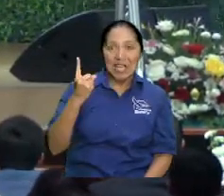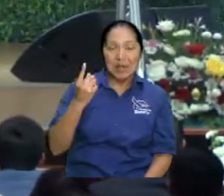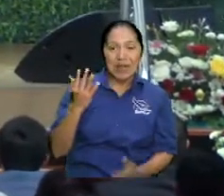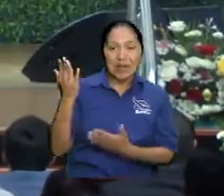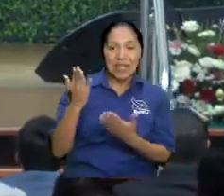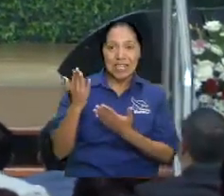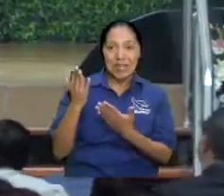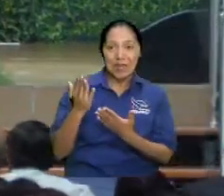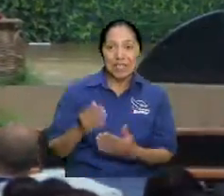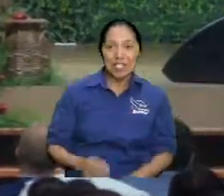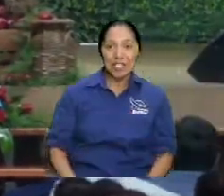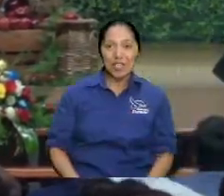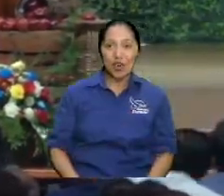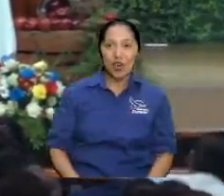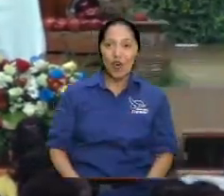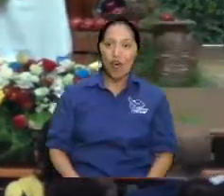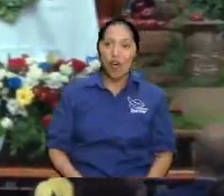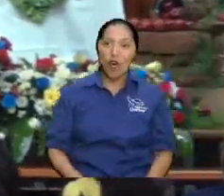Bueno, pero sigamos, pues.